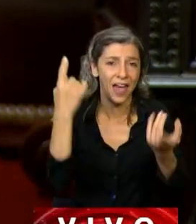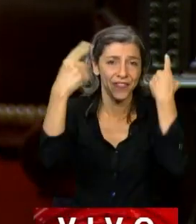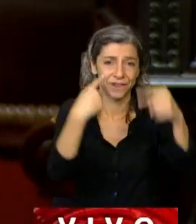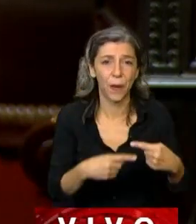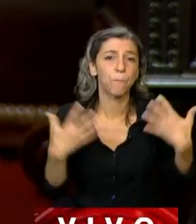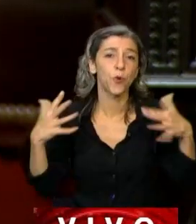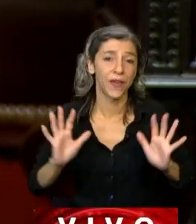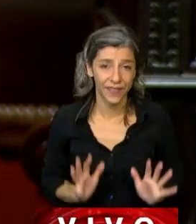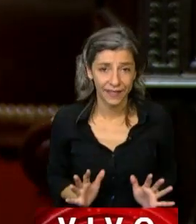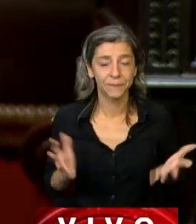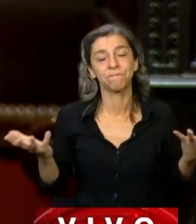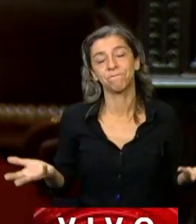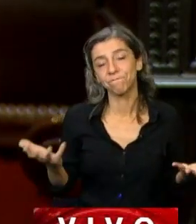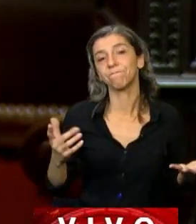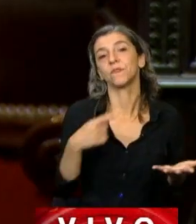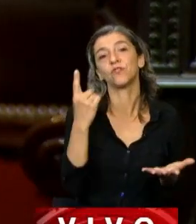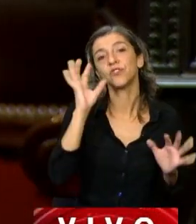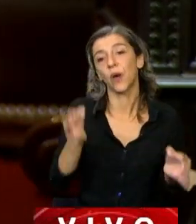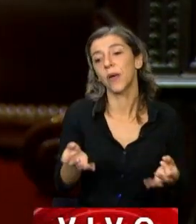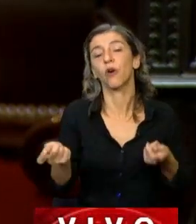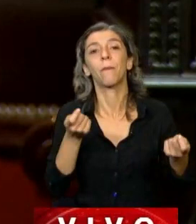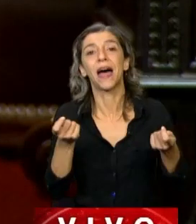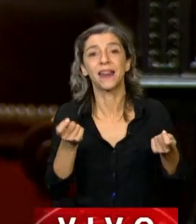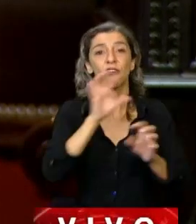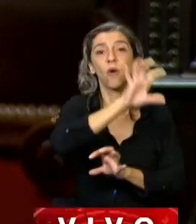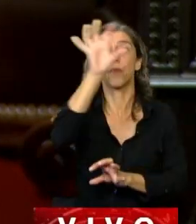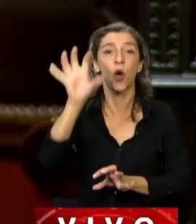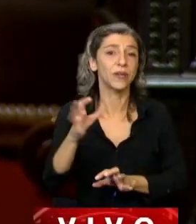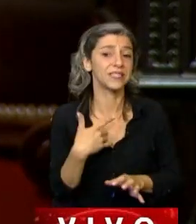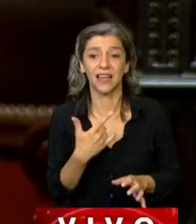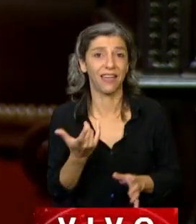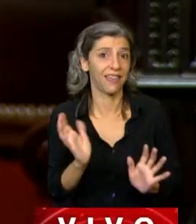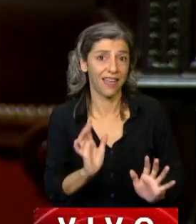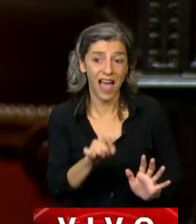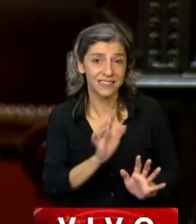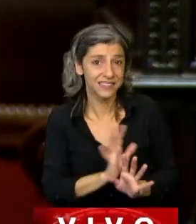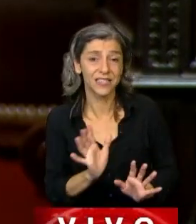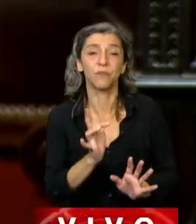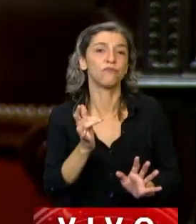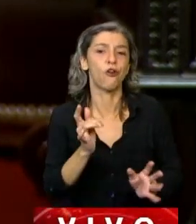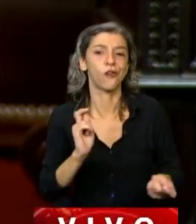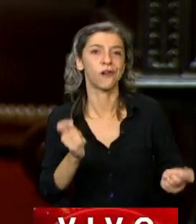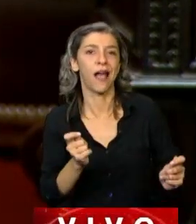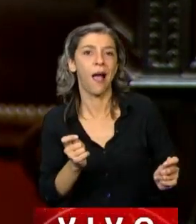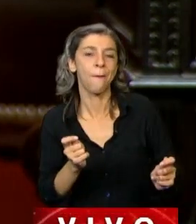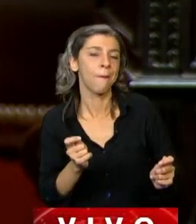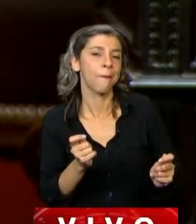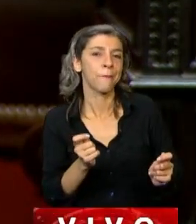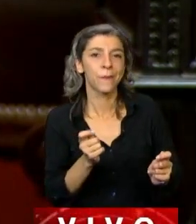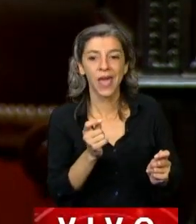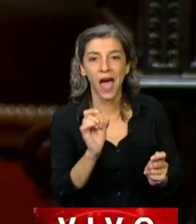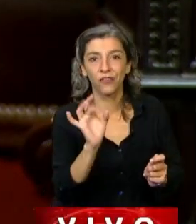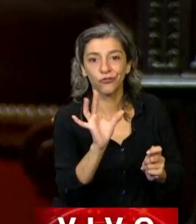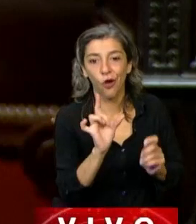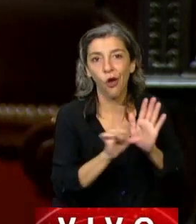La ineficiencia de las gestiones provinciales que no logran revertir sus indicadores no se va a corregir con un artículo